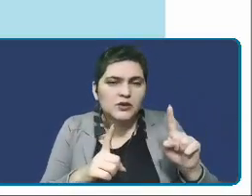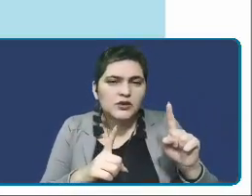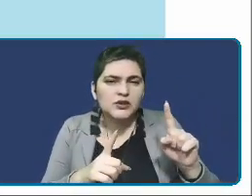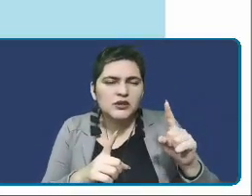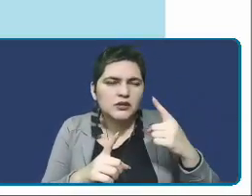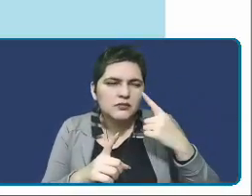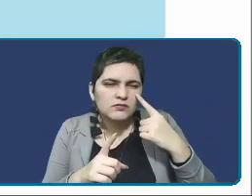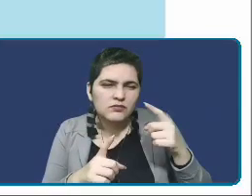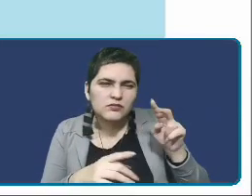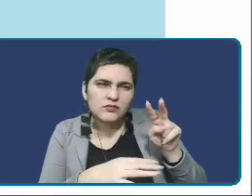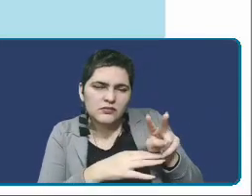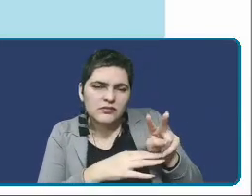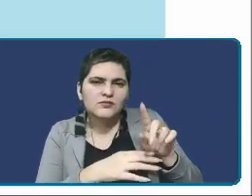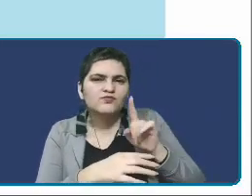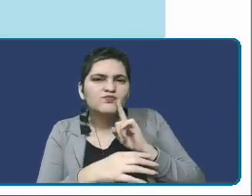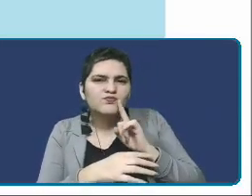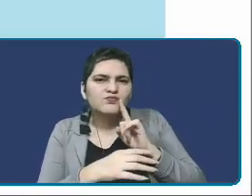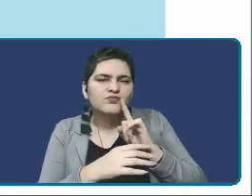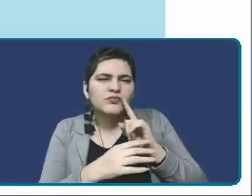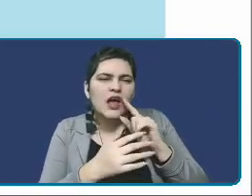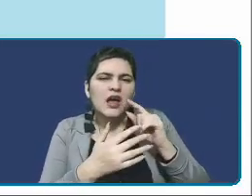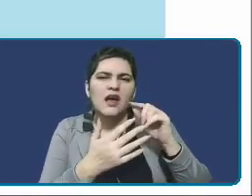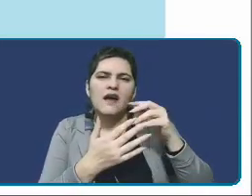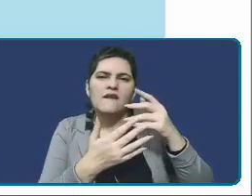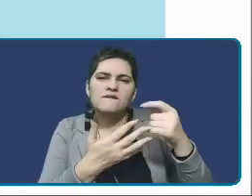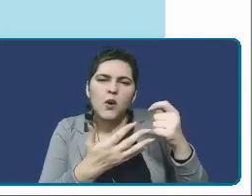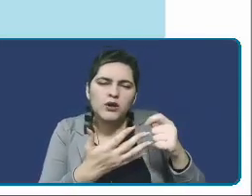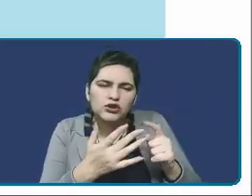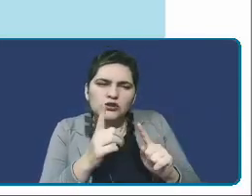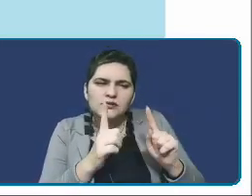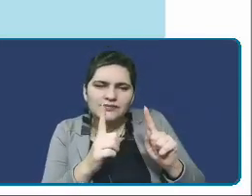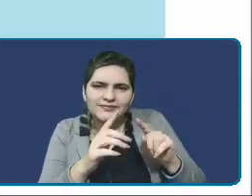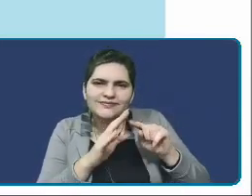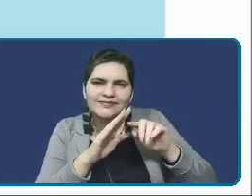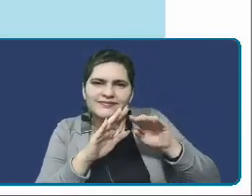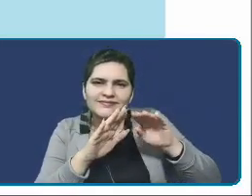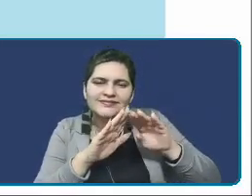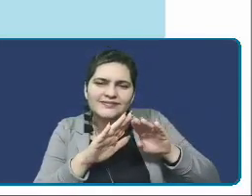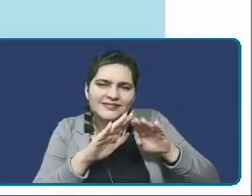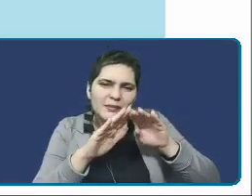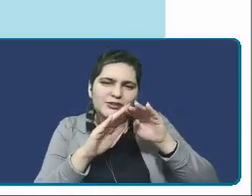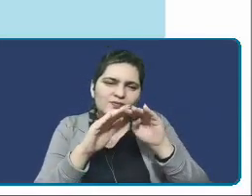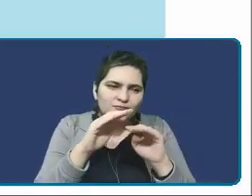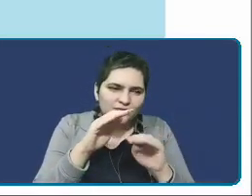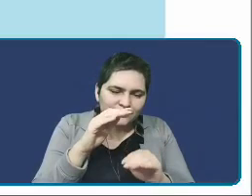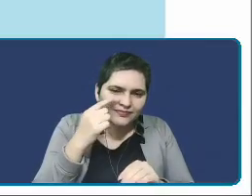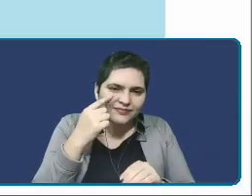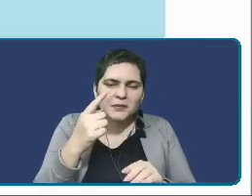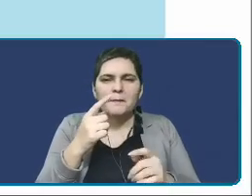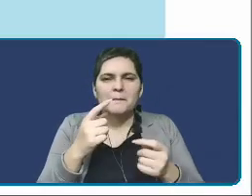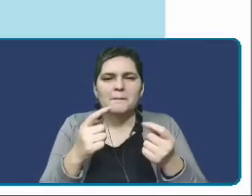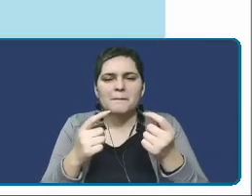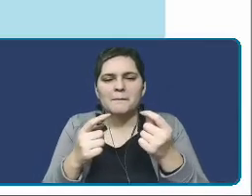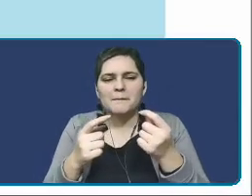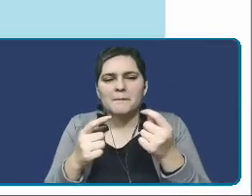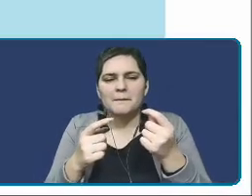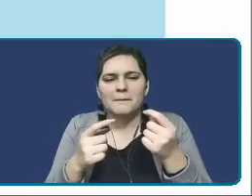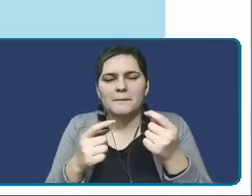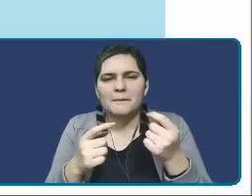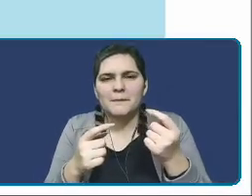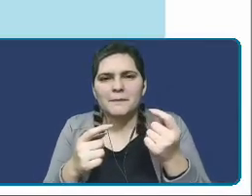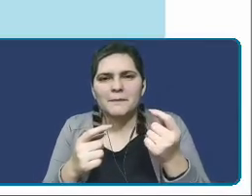o en algunas escalas de evaluación. Es como bien específico, pero esto es como la traducción de lo